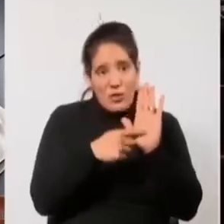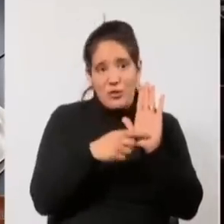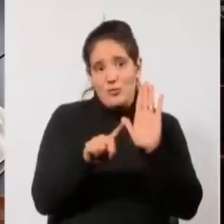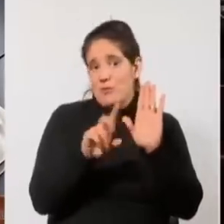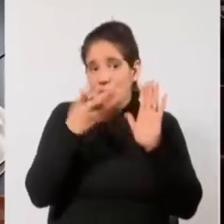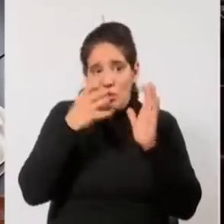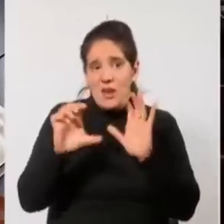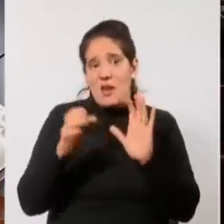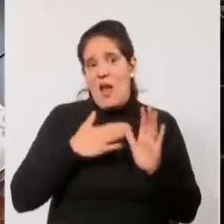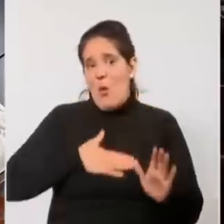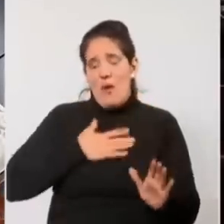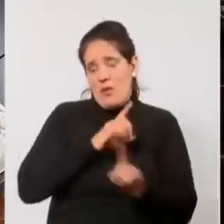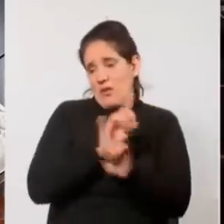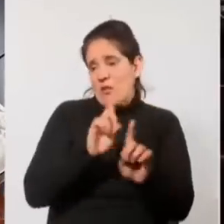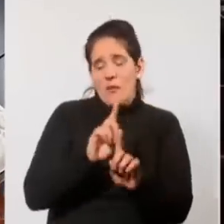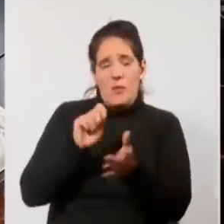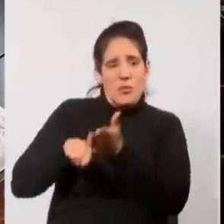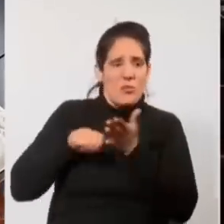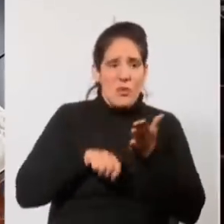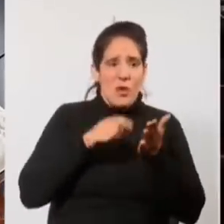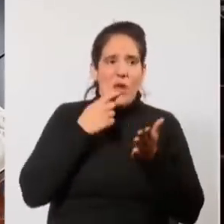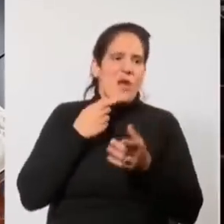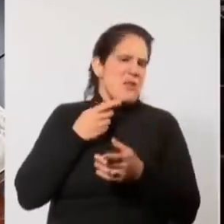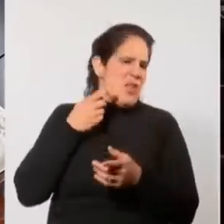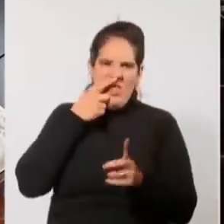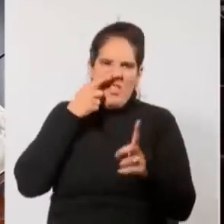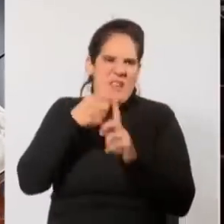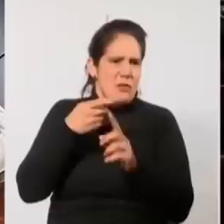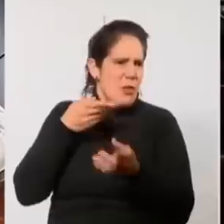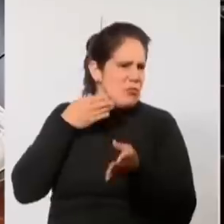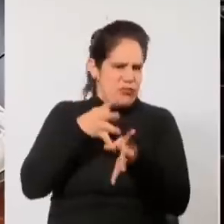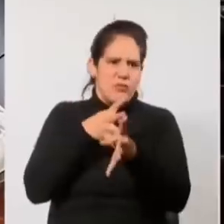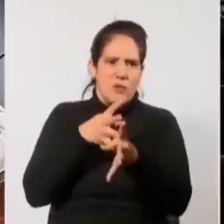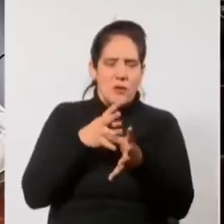no quisieron. Lo que vinieron a buscar acá es un ataque al Frente Amplio.